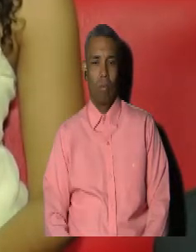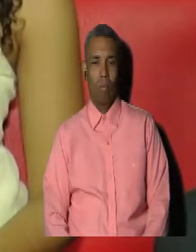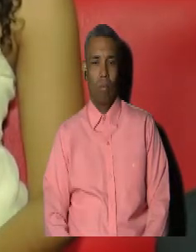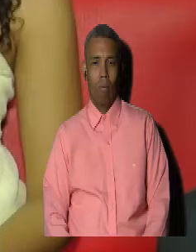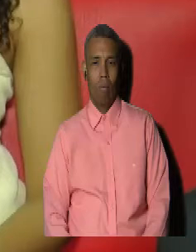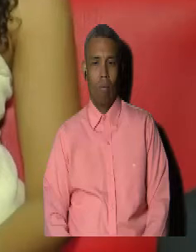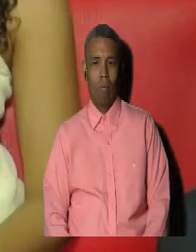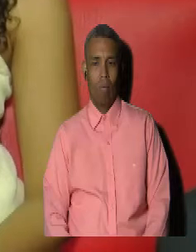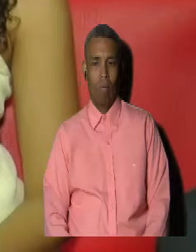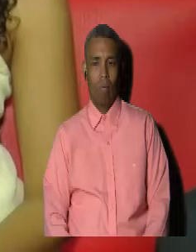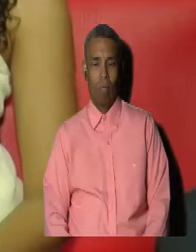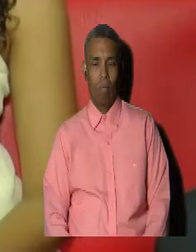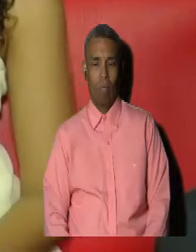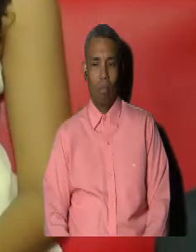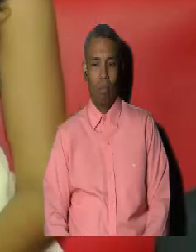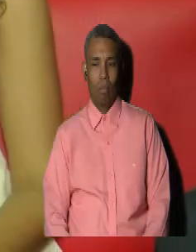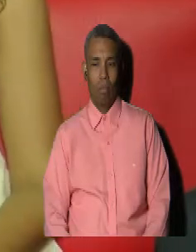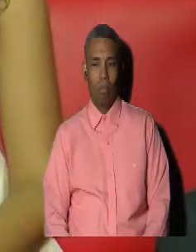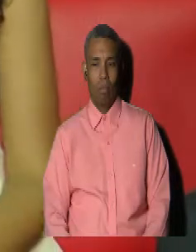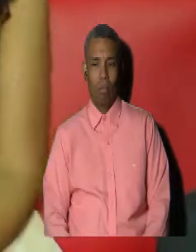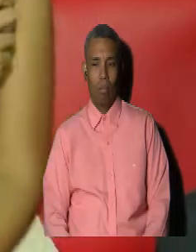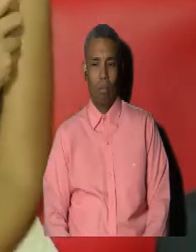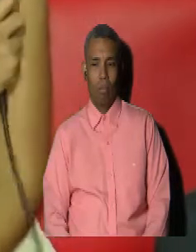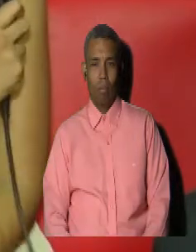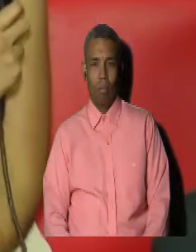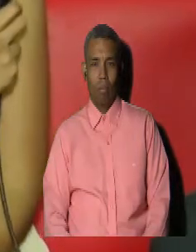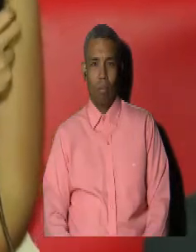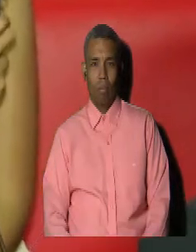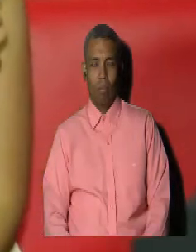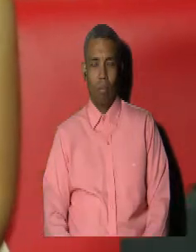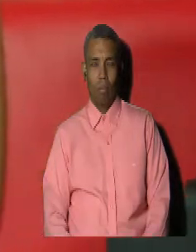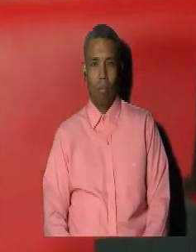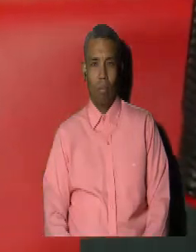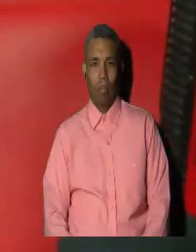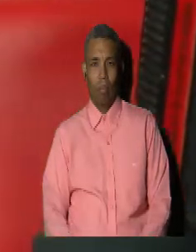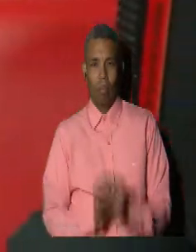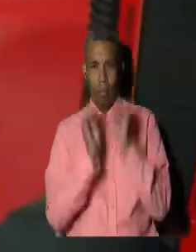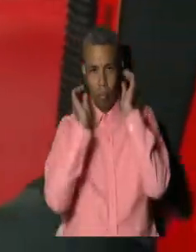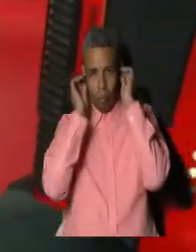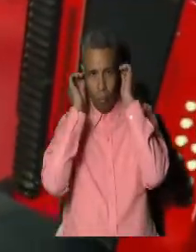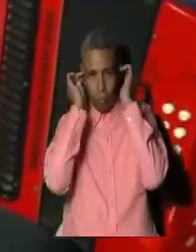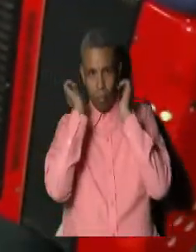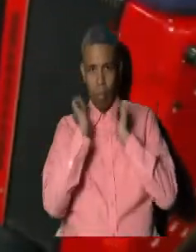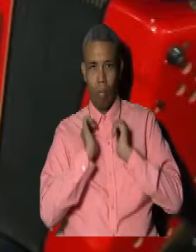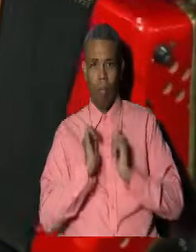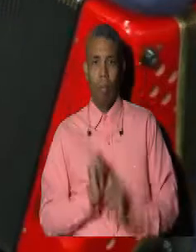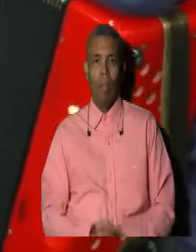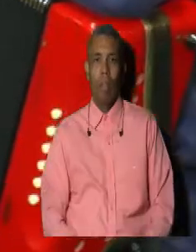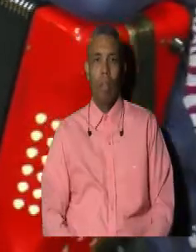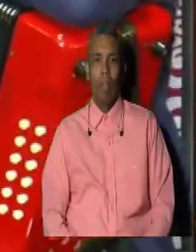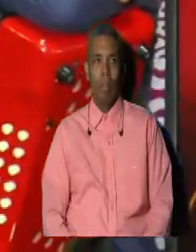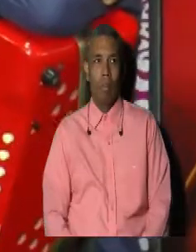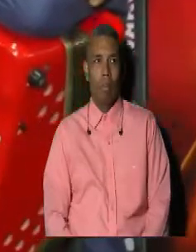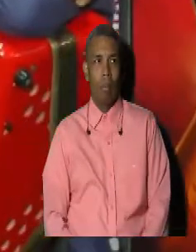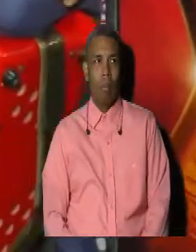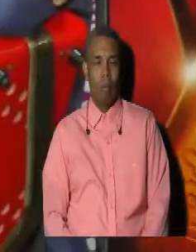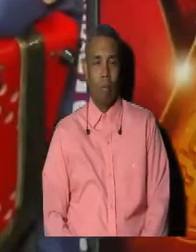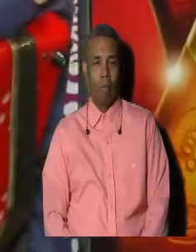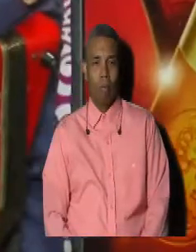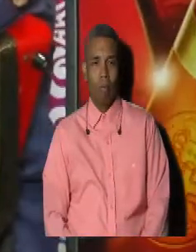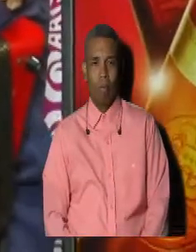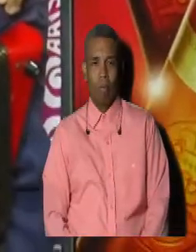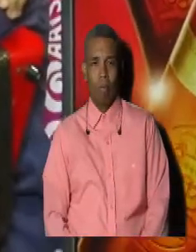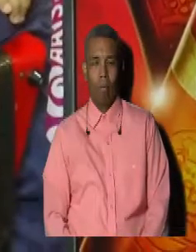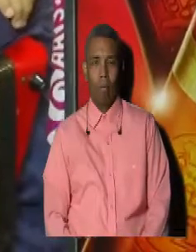y lanzarte ya. Exactamente. ¿Y tú qué proyectos tienes por ahora? ¿Vas a presentarte en algún festival cercano? Con el